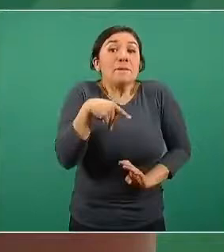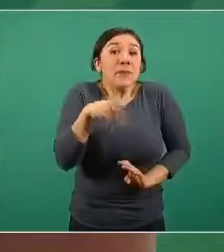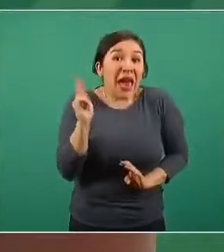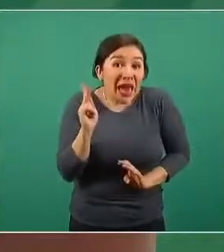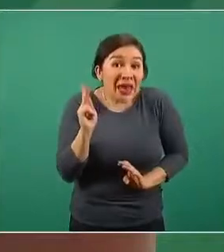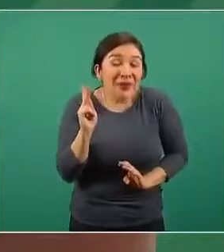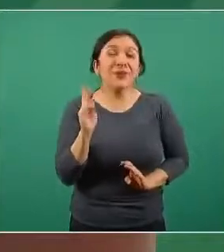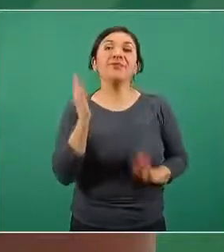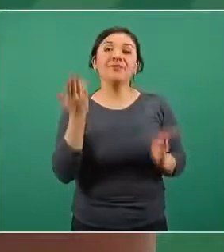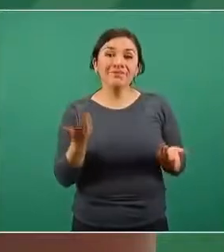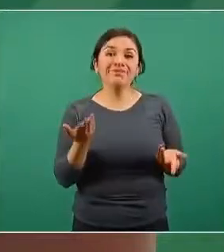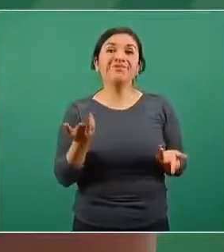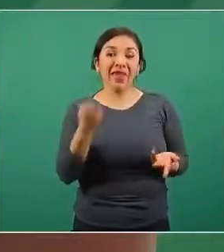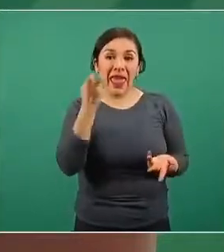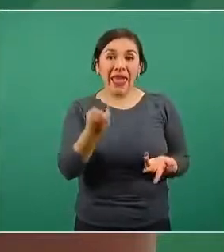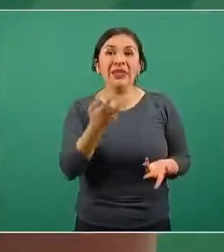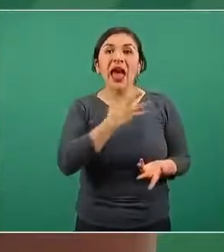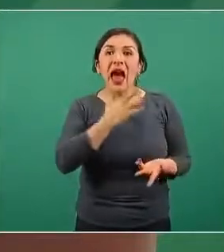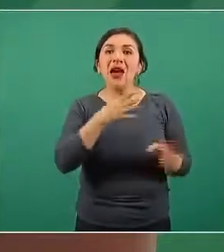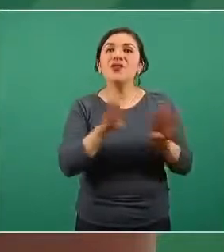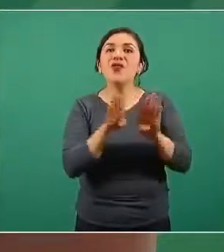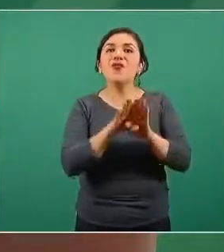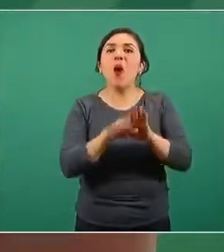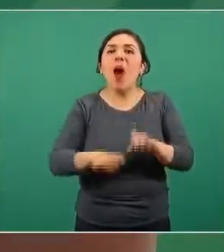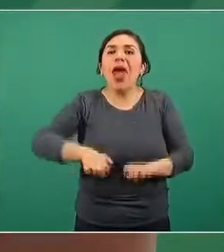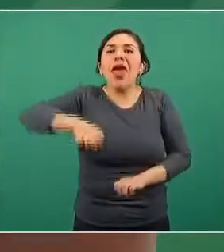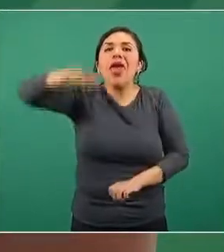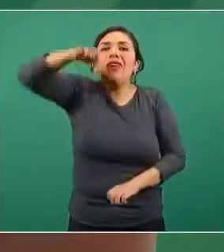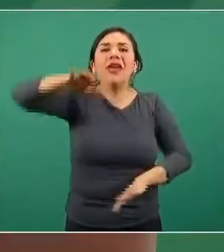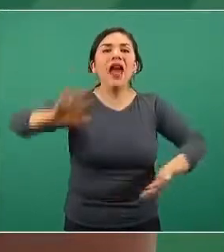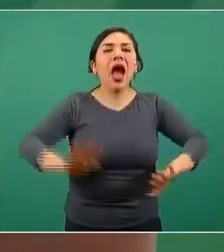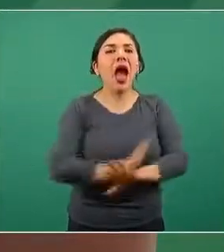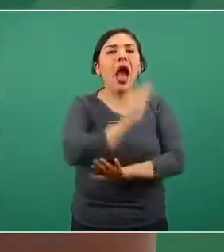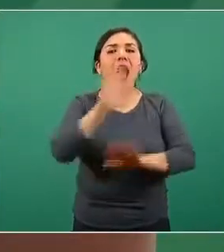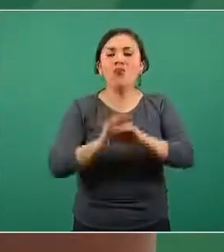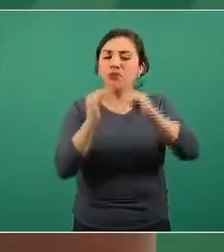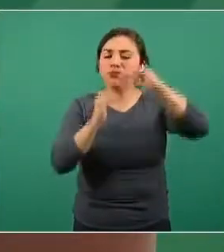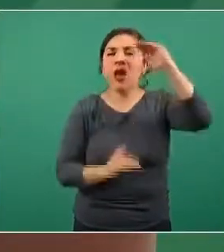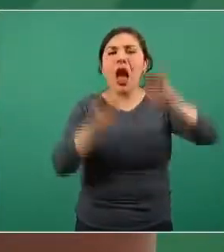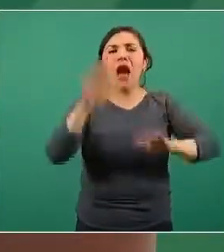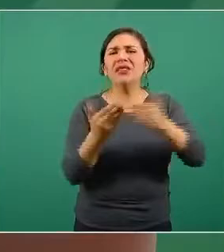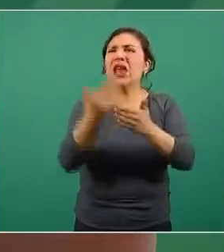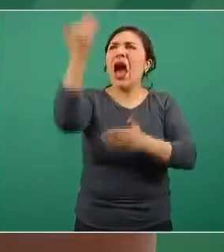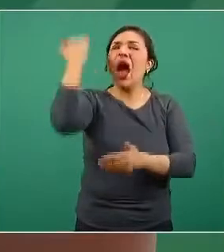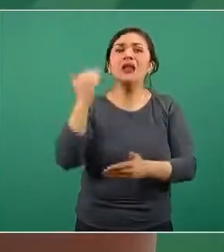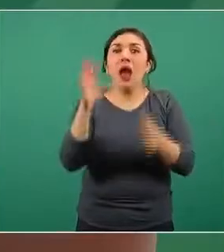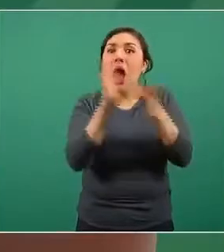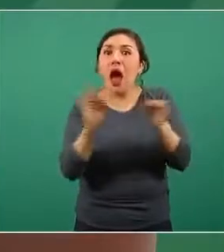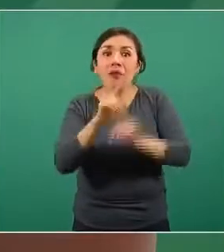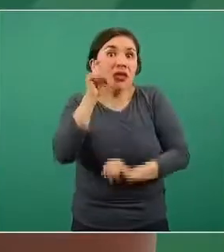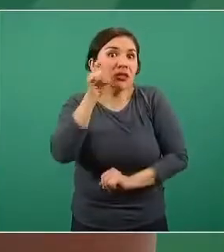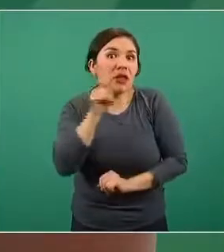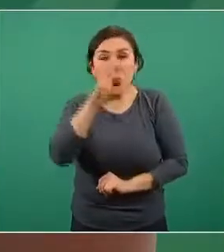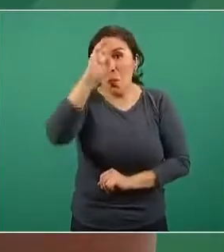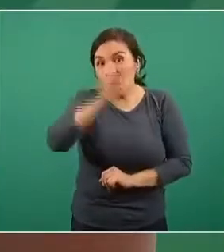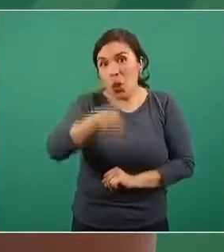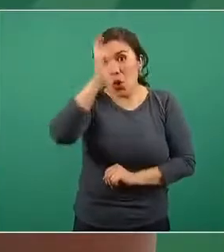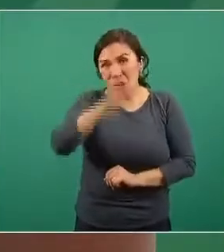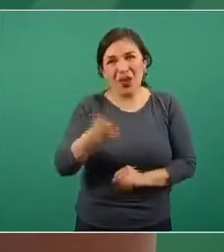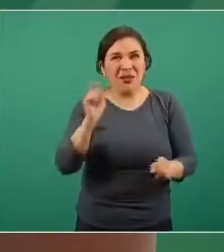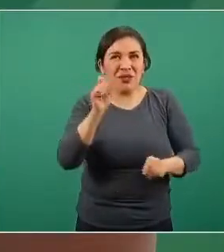al final tenemos estas brechas generacionales que a veces no se hablaban de ciertos temas. Entonces, es